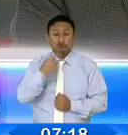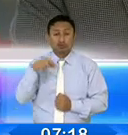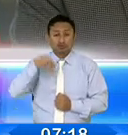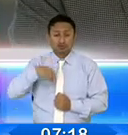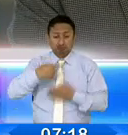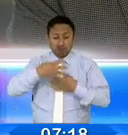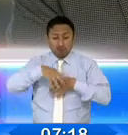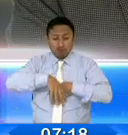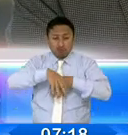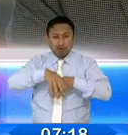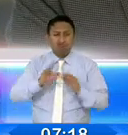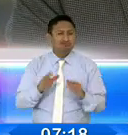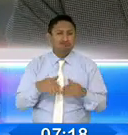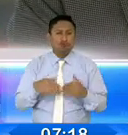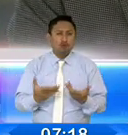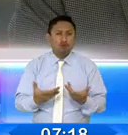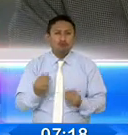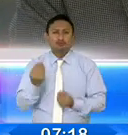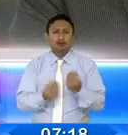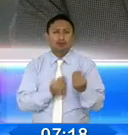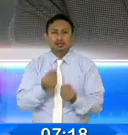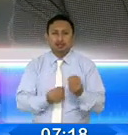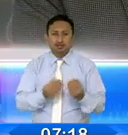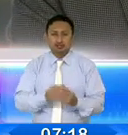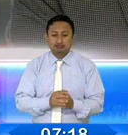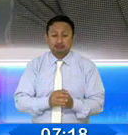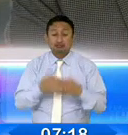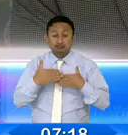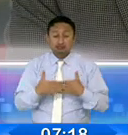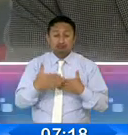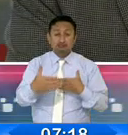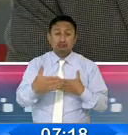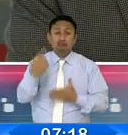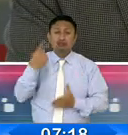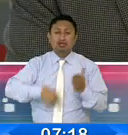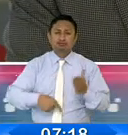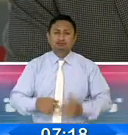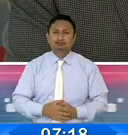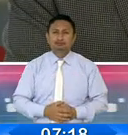van a ser estas medidas? ¿Qué alcances tienen las mismas?